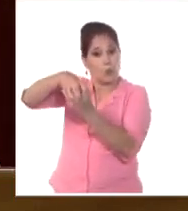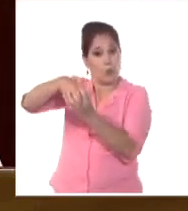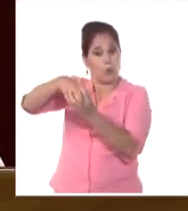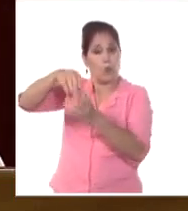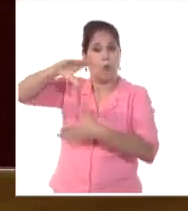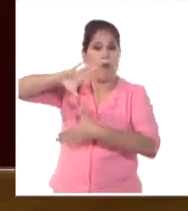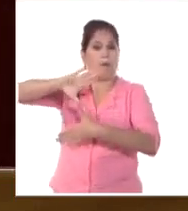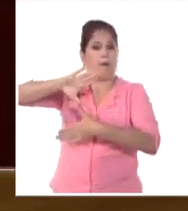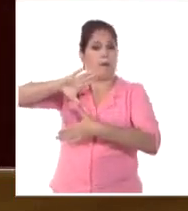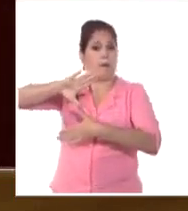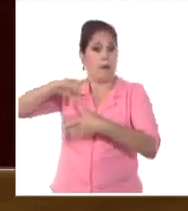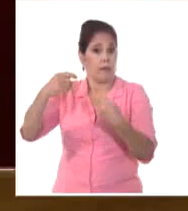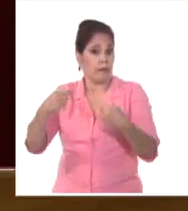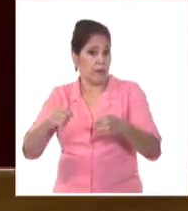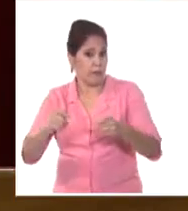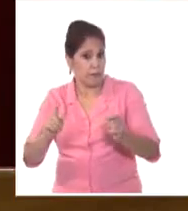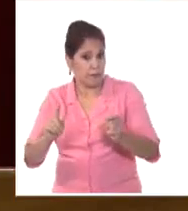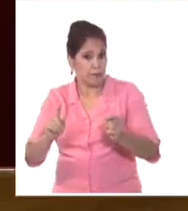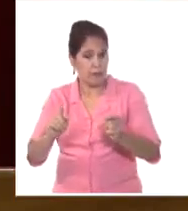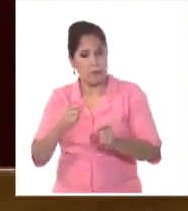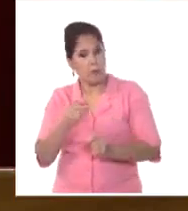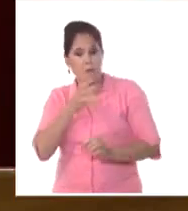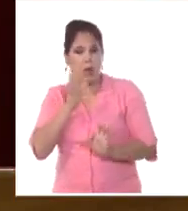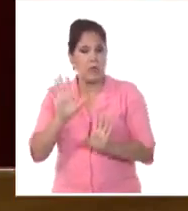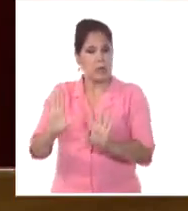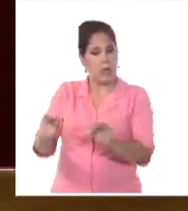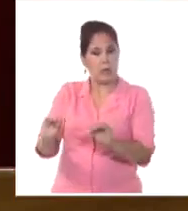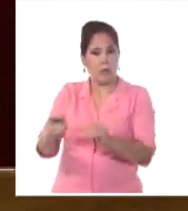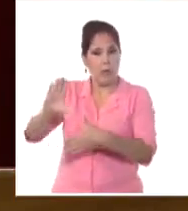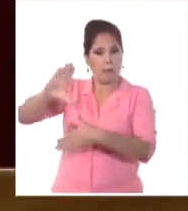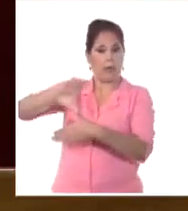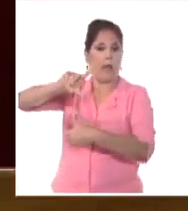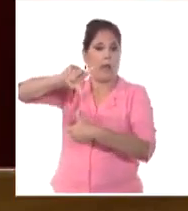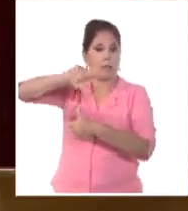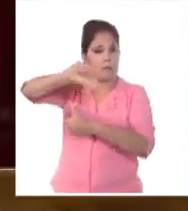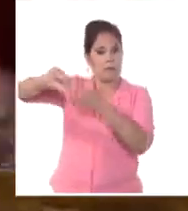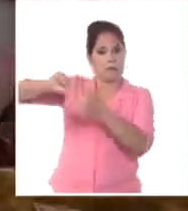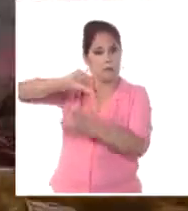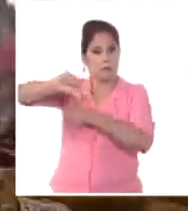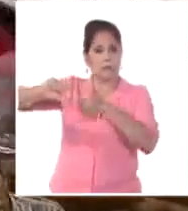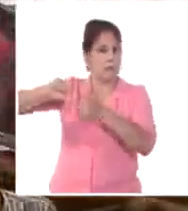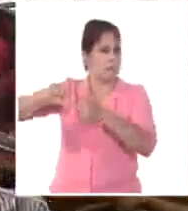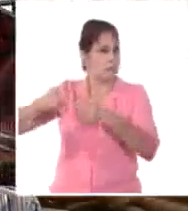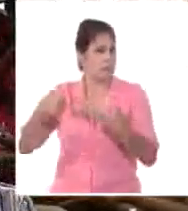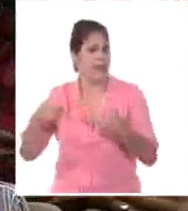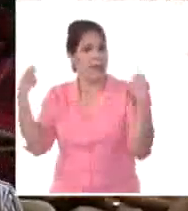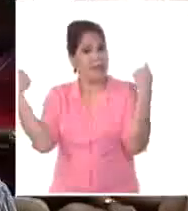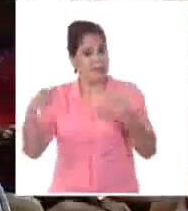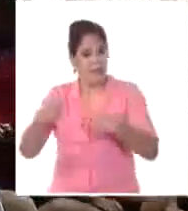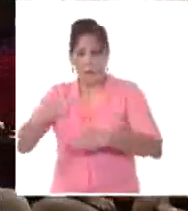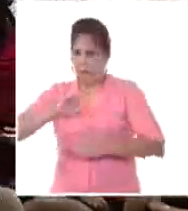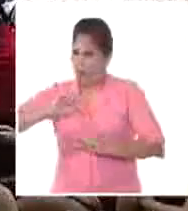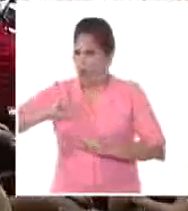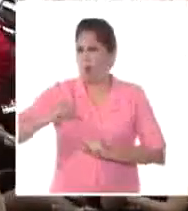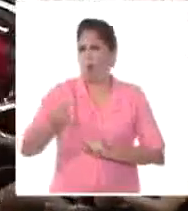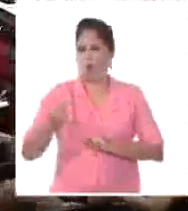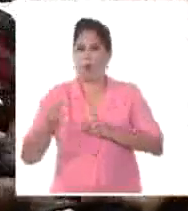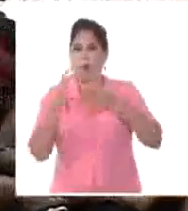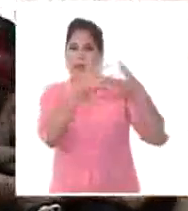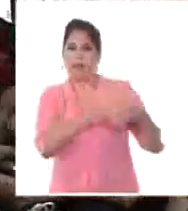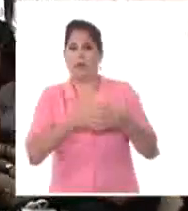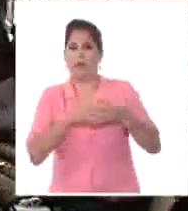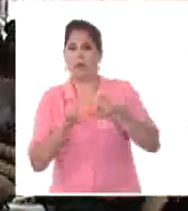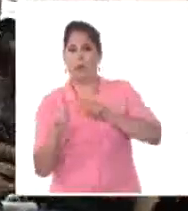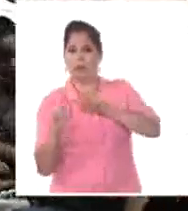nuestros pueblos y países. Estaban hablando de que América Latina y el Caribe tenía que pertenecer a